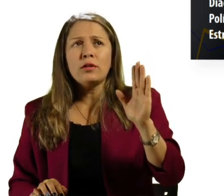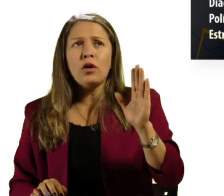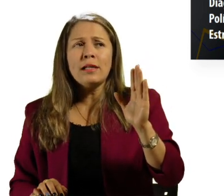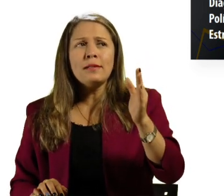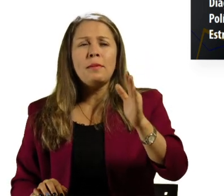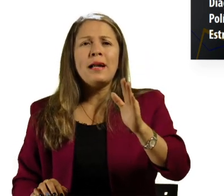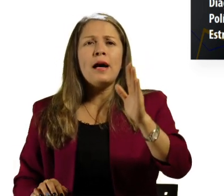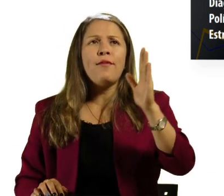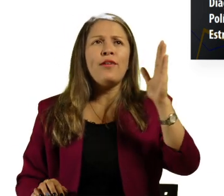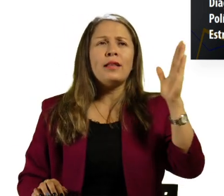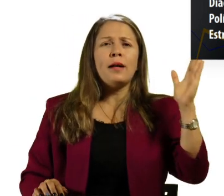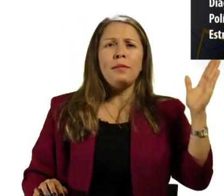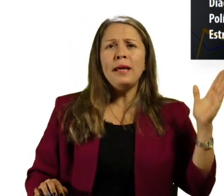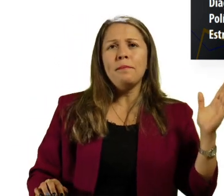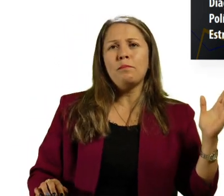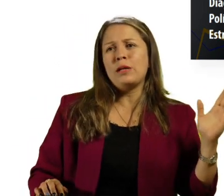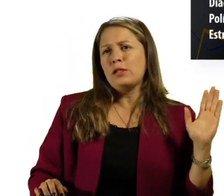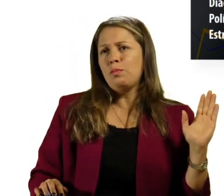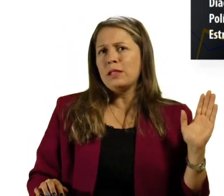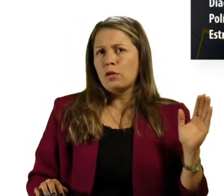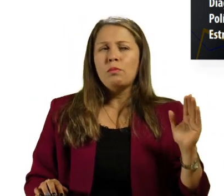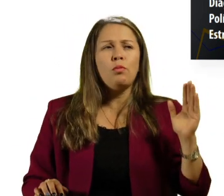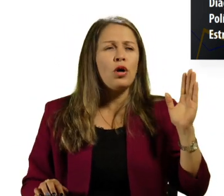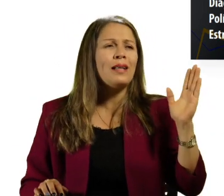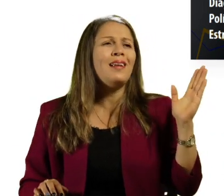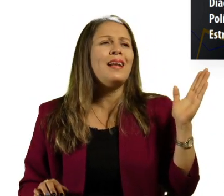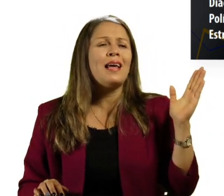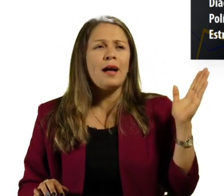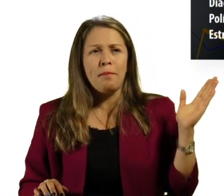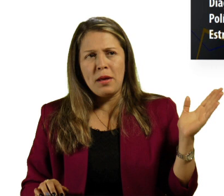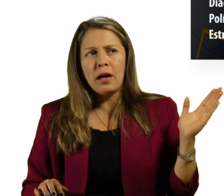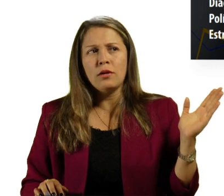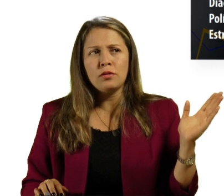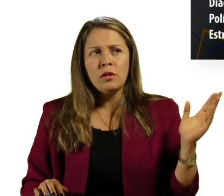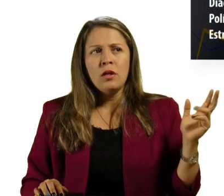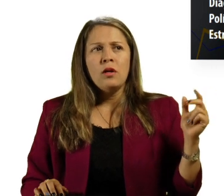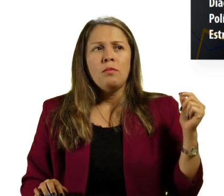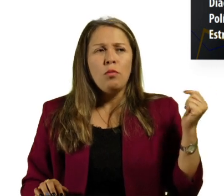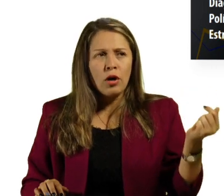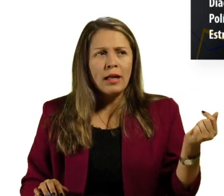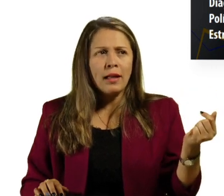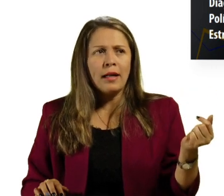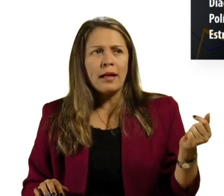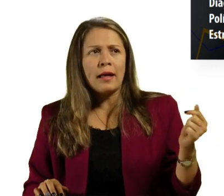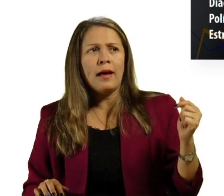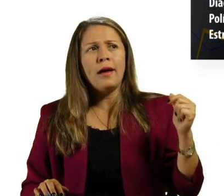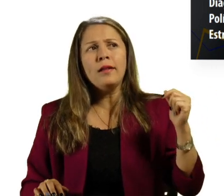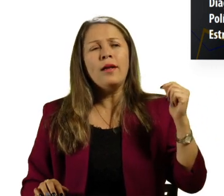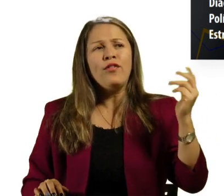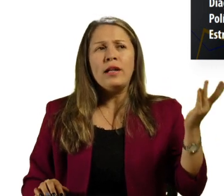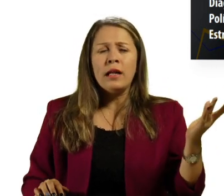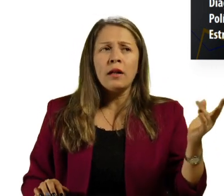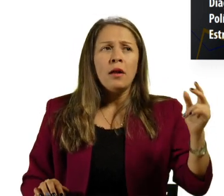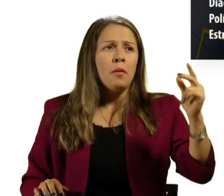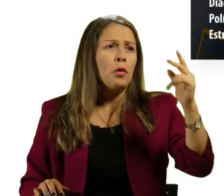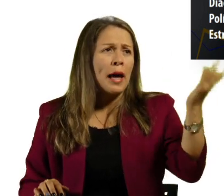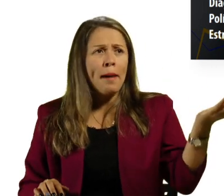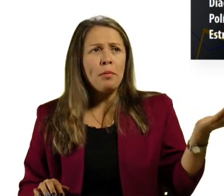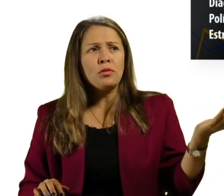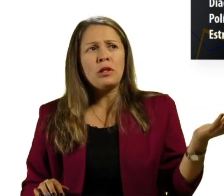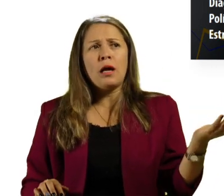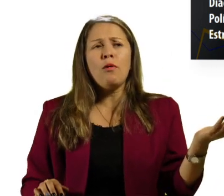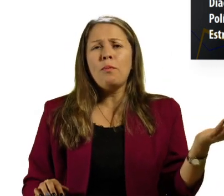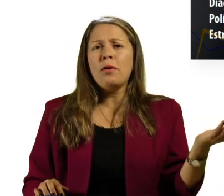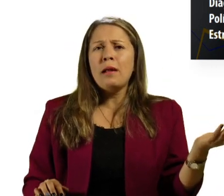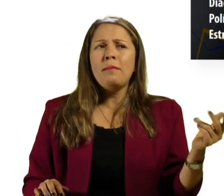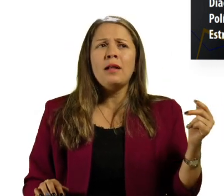esos factores van a afectar mi presupuesto. Voy a tener que cambiarlos. Voy a tener que definir, por